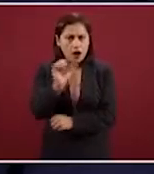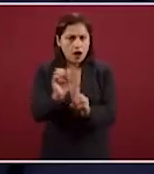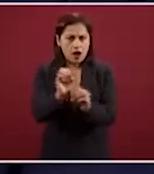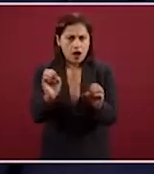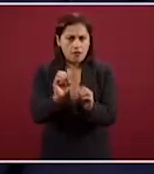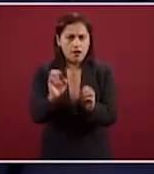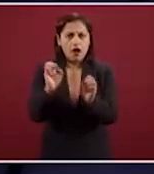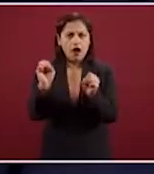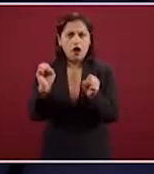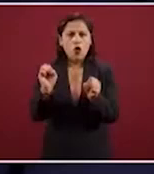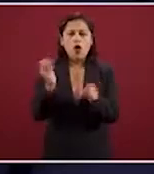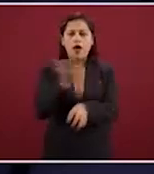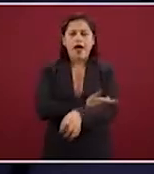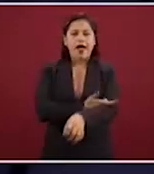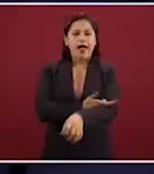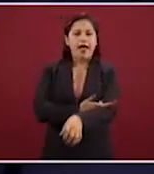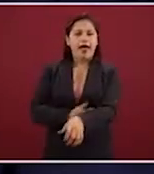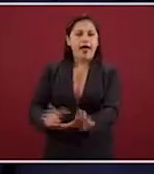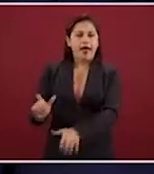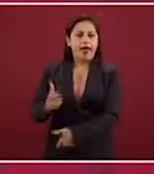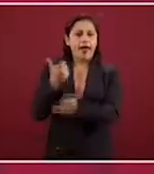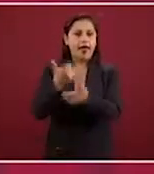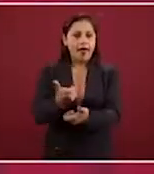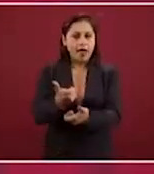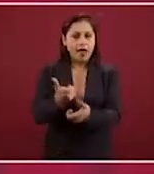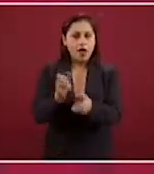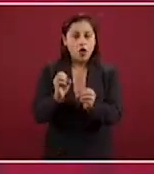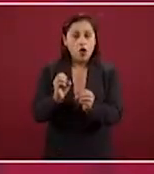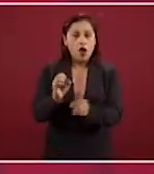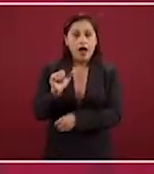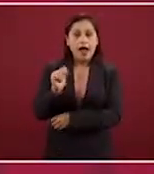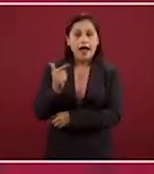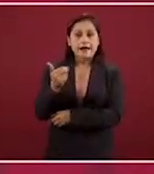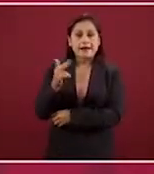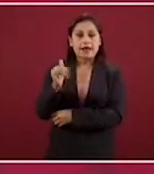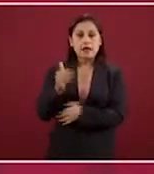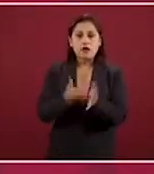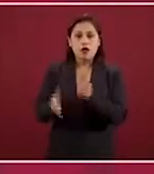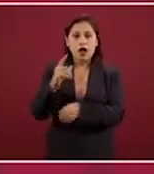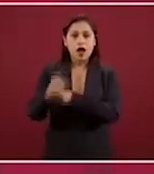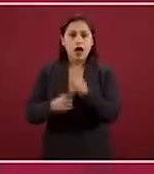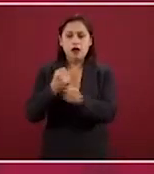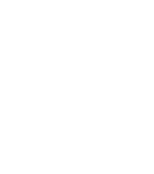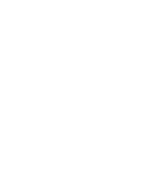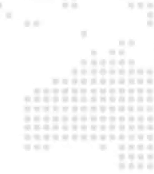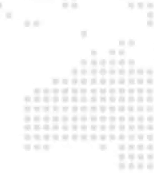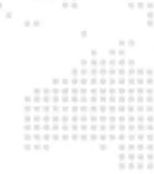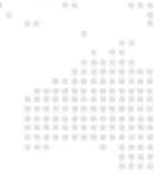demorado su sueldo, los aguinaldos, nada, nada, nada, nada.